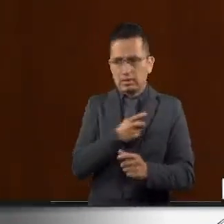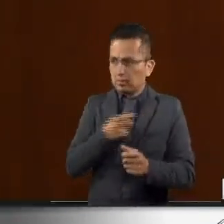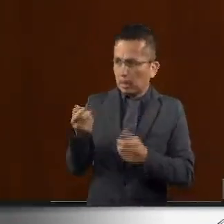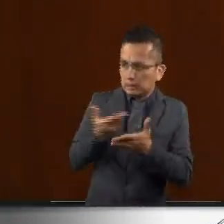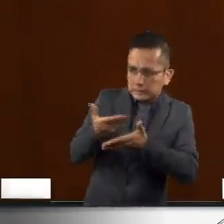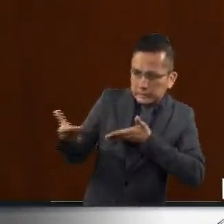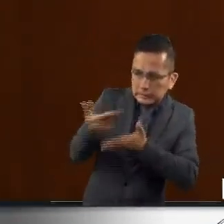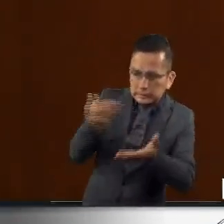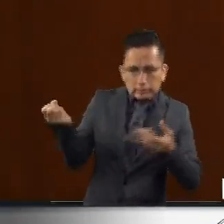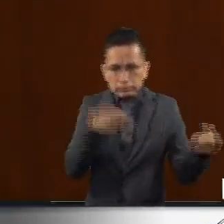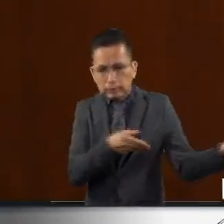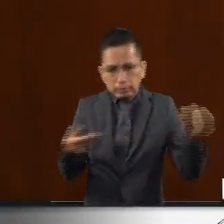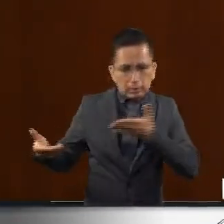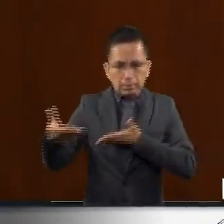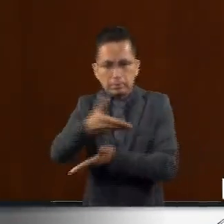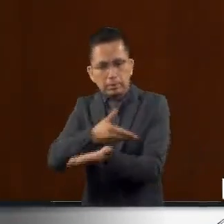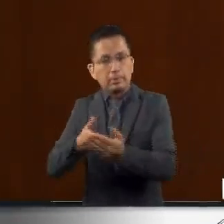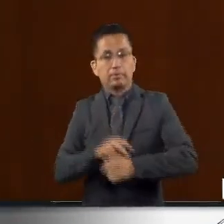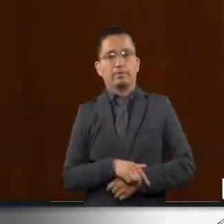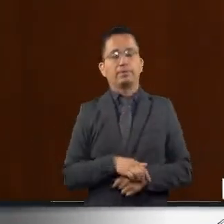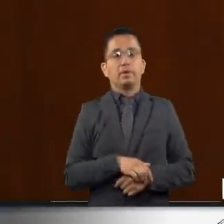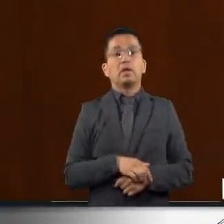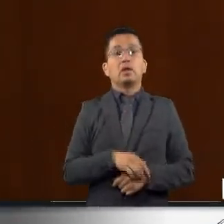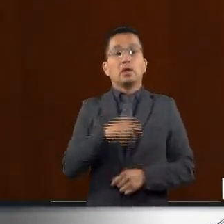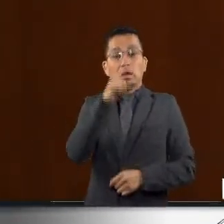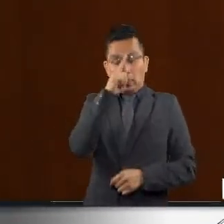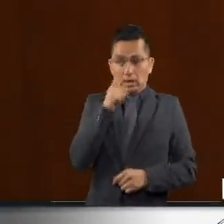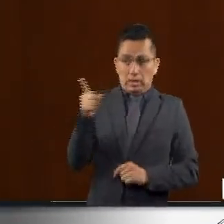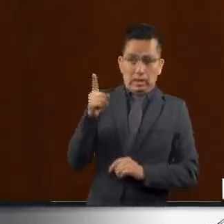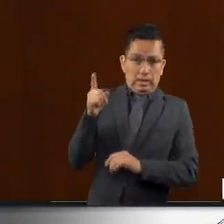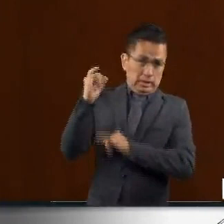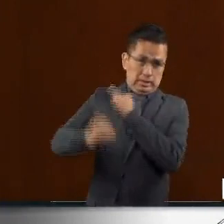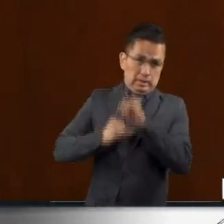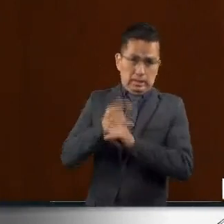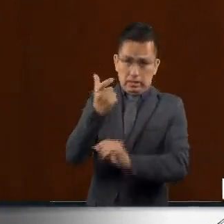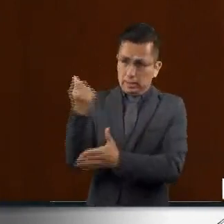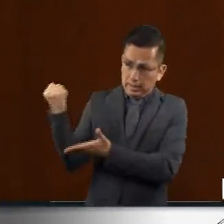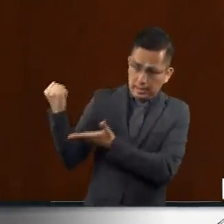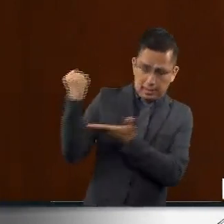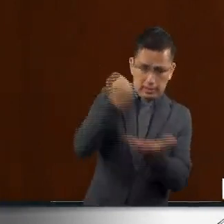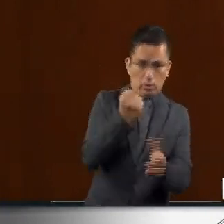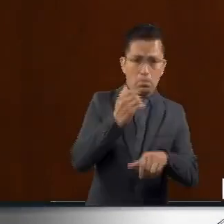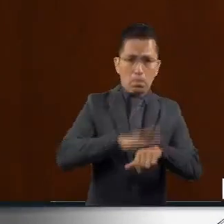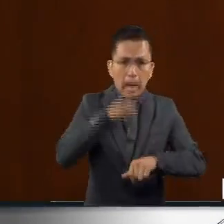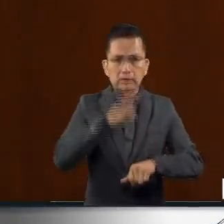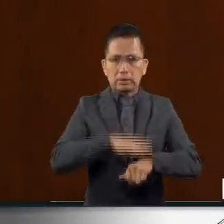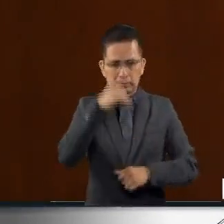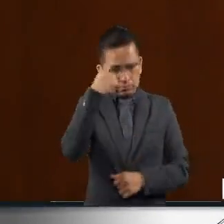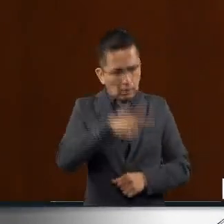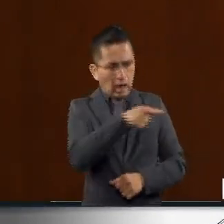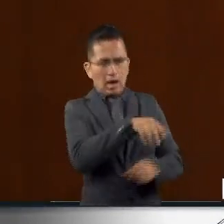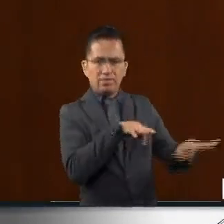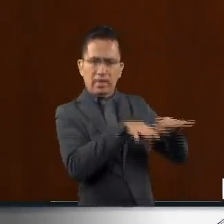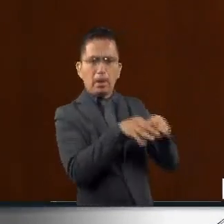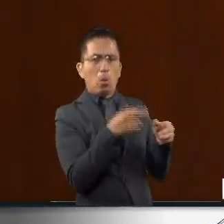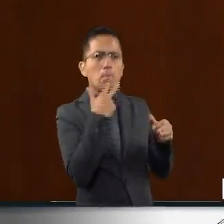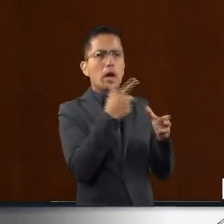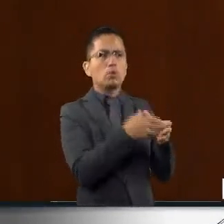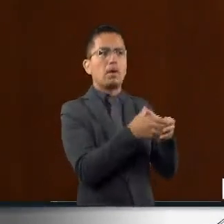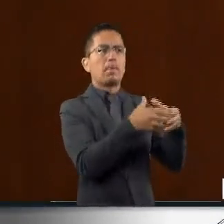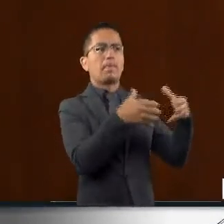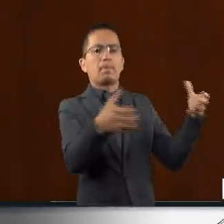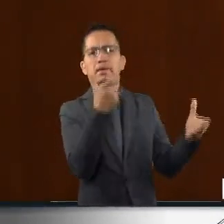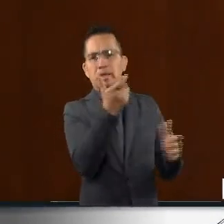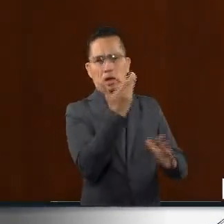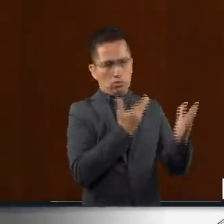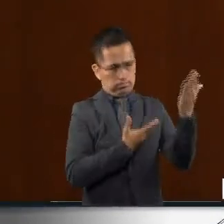Inversión extranjera directa en sectores productivos a fin de crear más y mejores empleos y reforzar el crecimiento económico. En